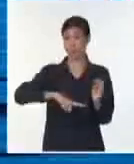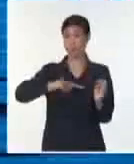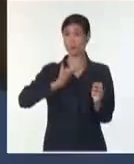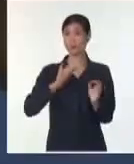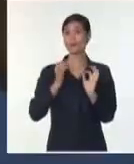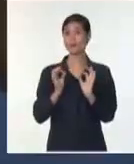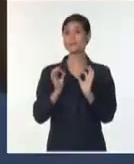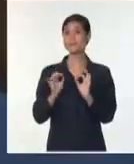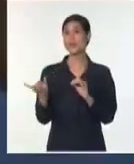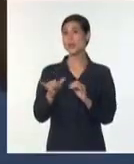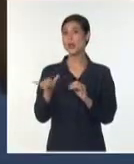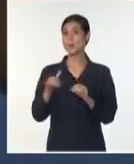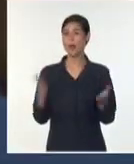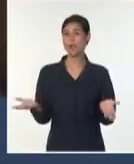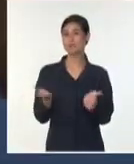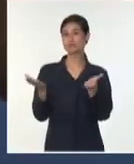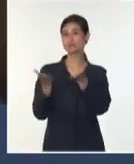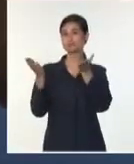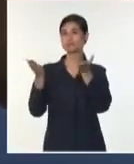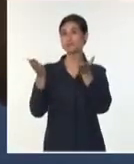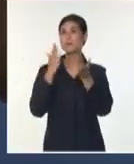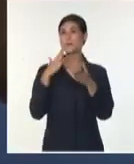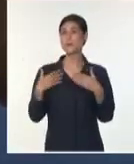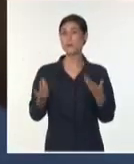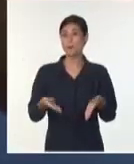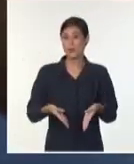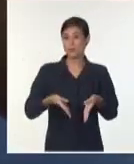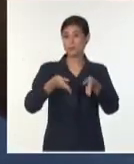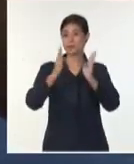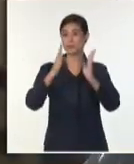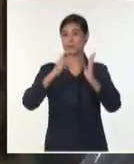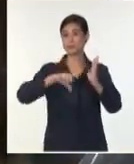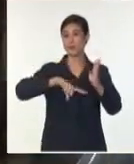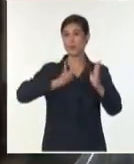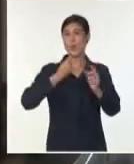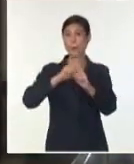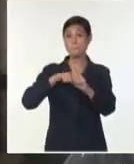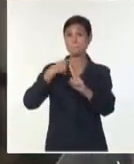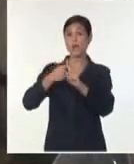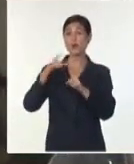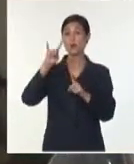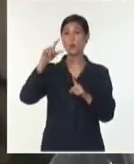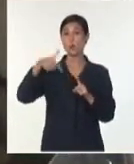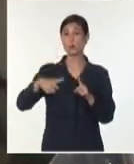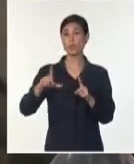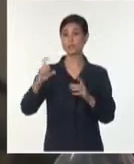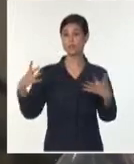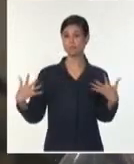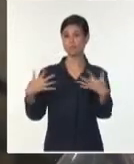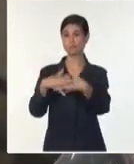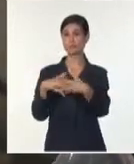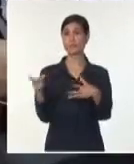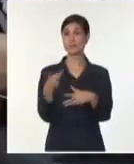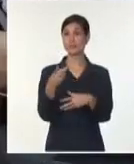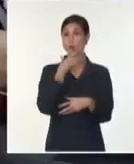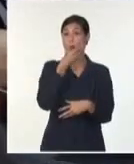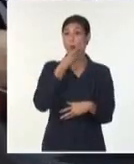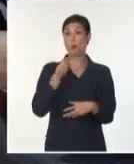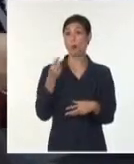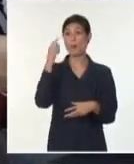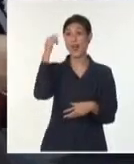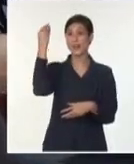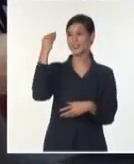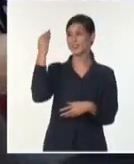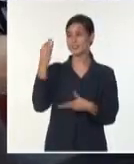como aumentar la articulación con el Sistema Institucional de la Cultura y la UJC, fueron temas que también analizaron los jóvenes creadores.